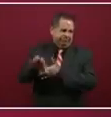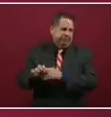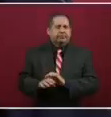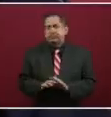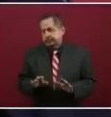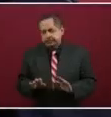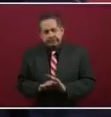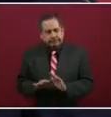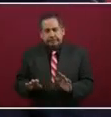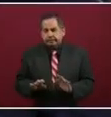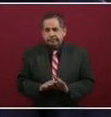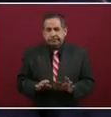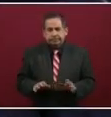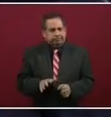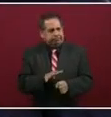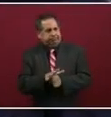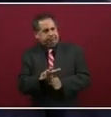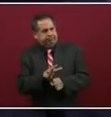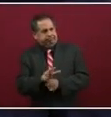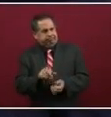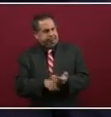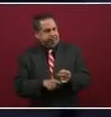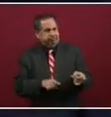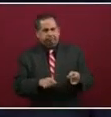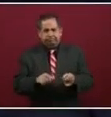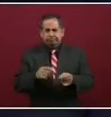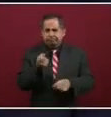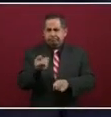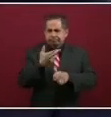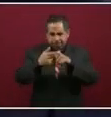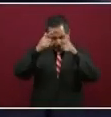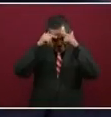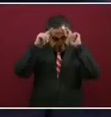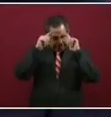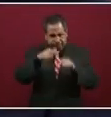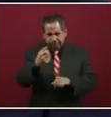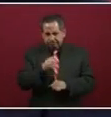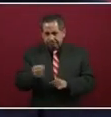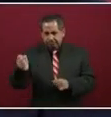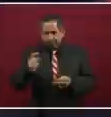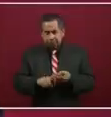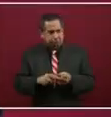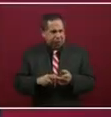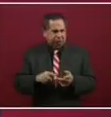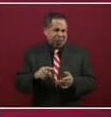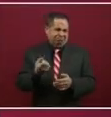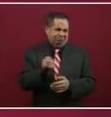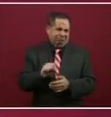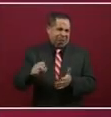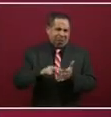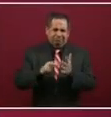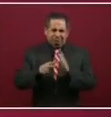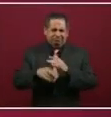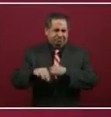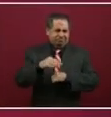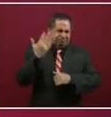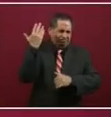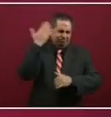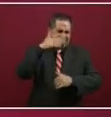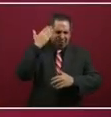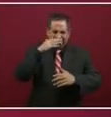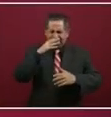Si tenemos a la Secretaría de Marina, tenemos muy buenos técnicos, es